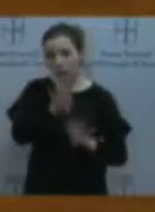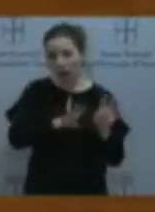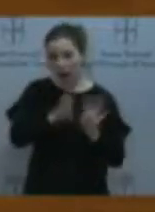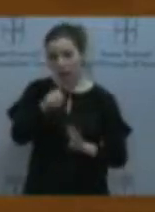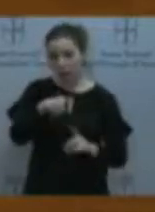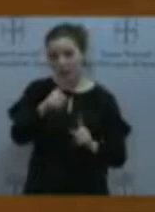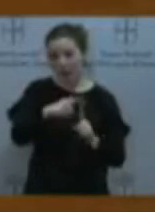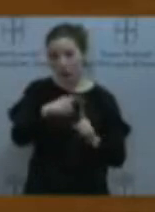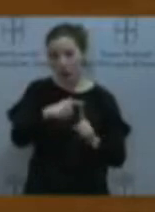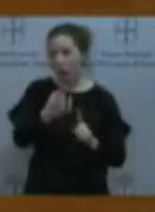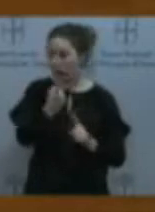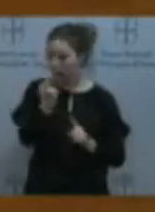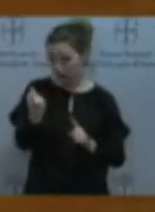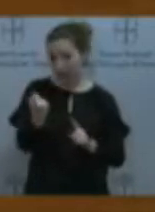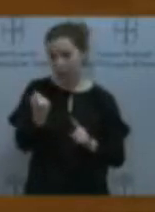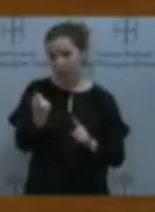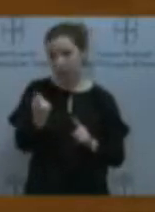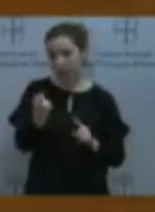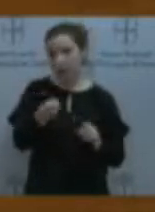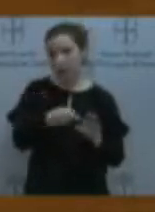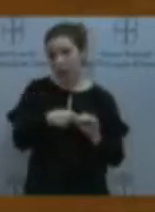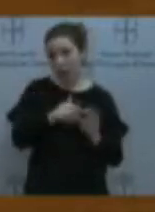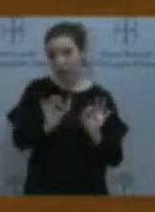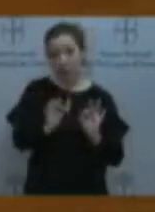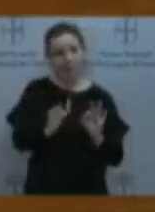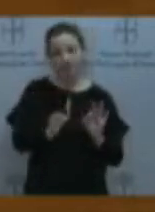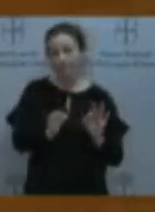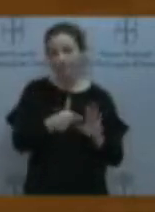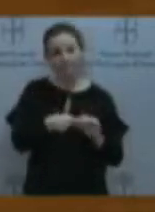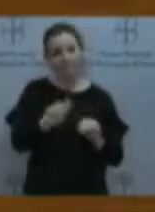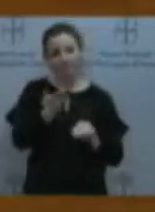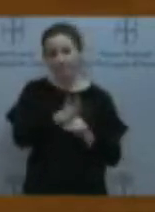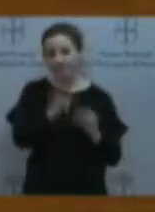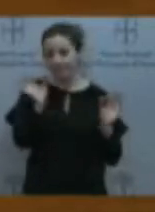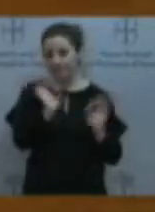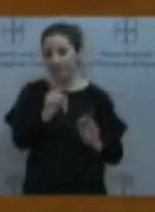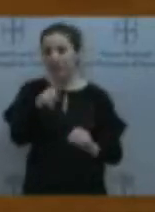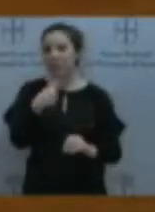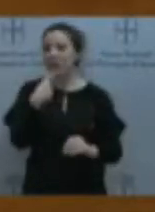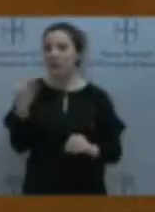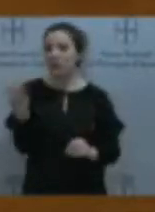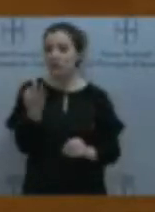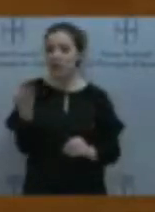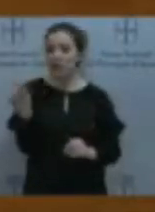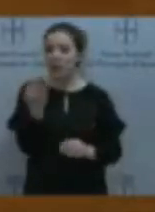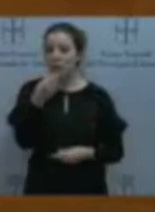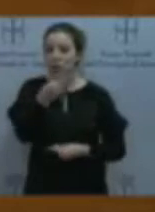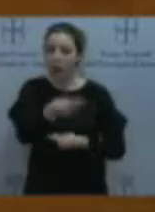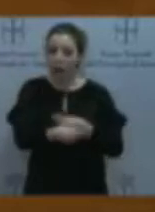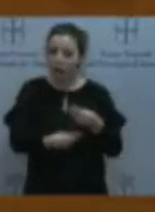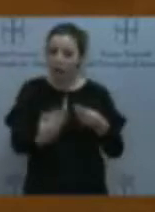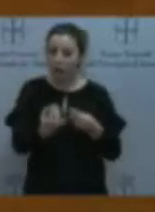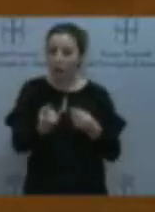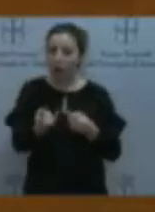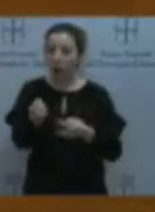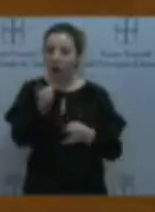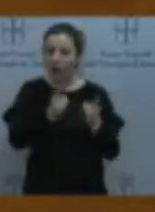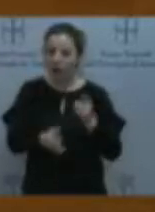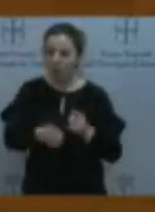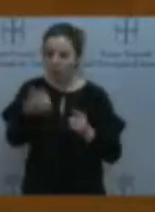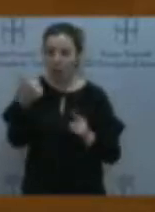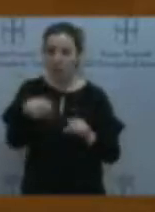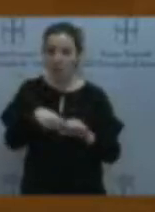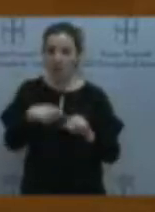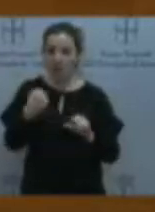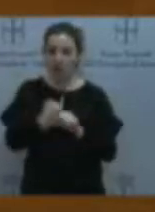sacaron. También dijimos que había que hacer más atractivos los puestos de trabajo de las zonas periféricas, que